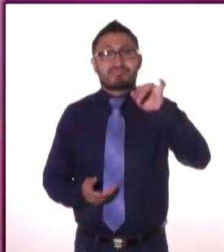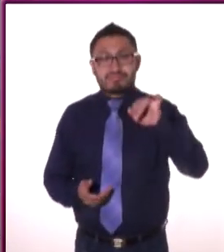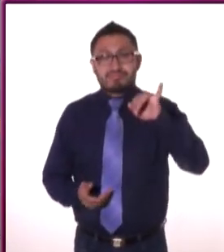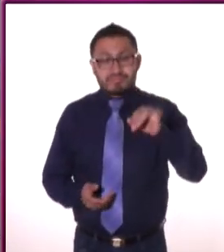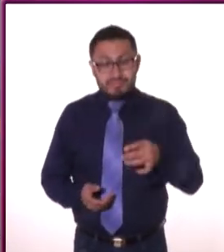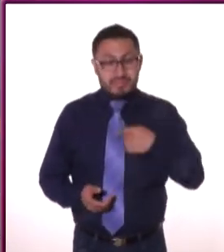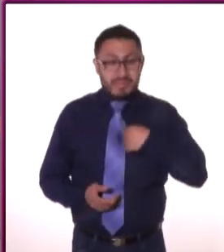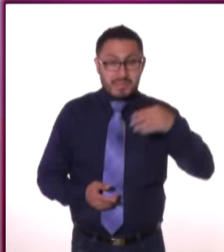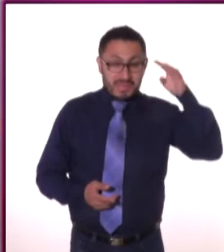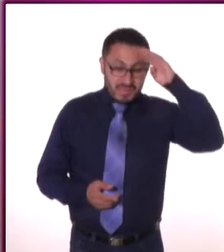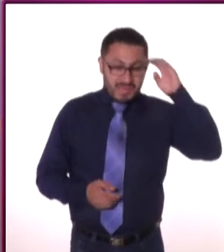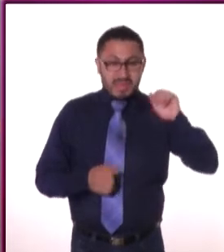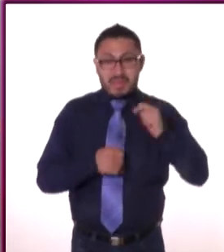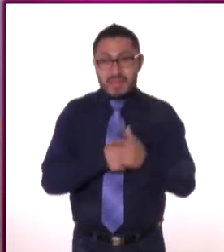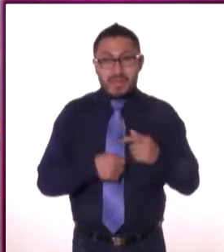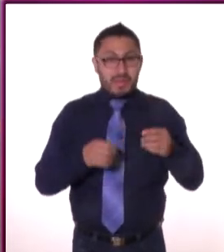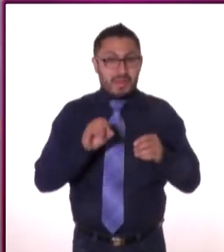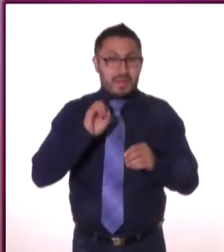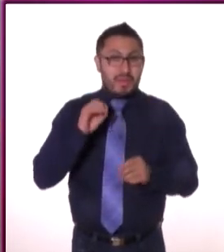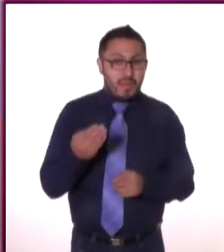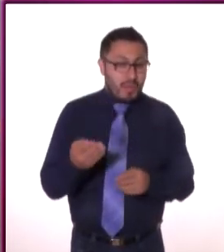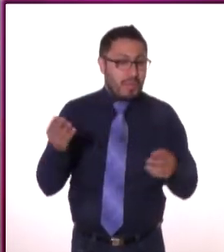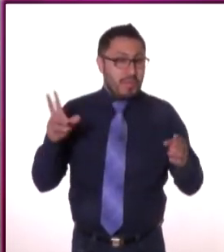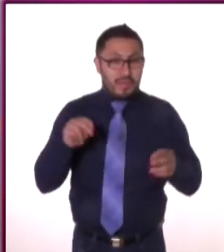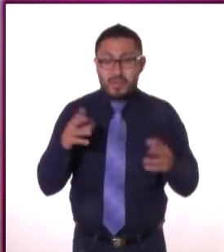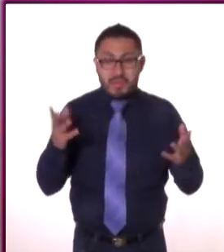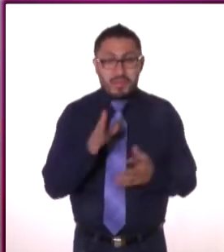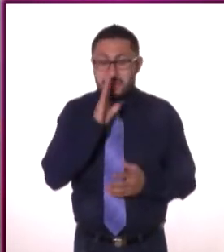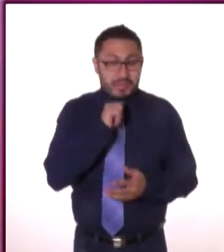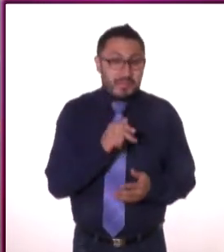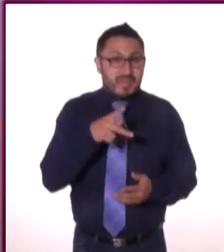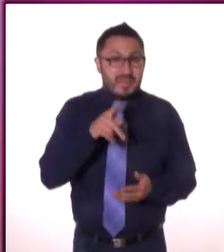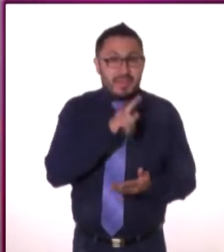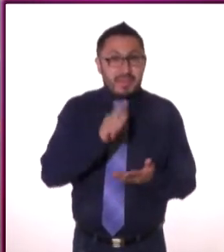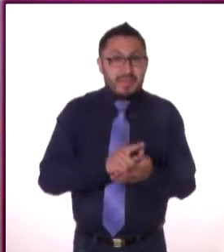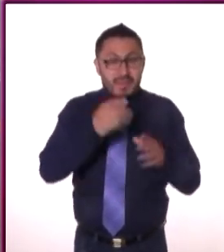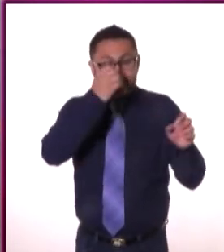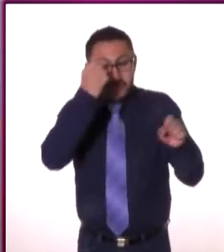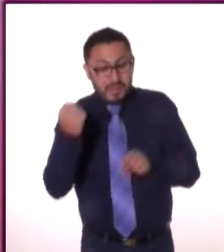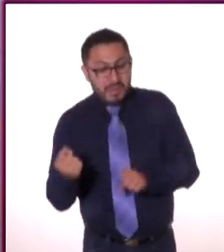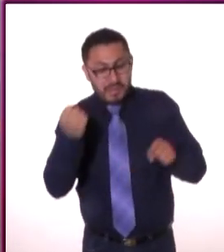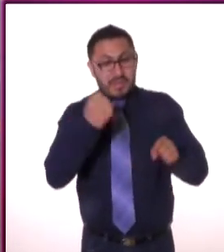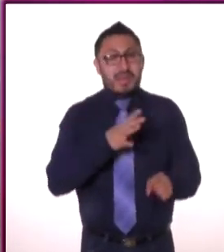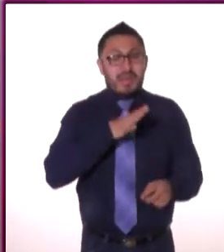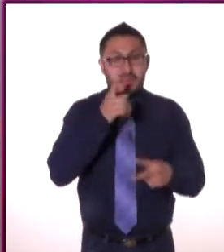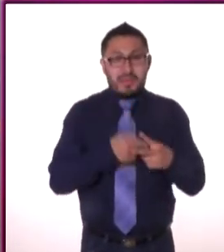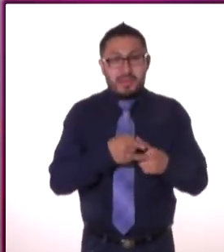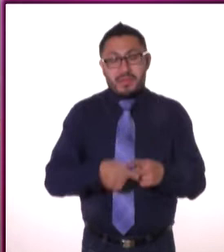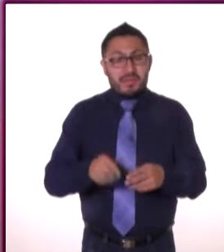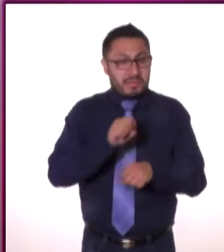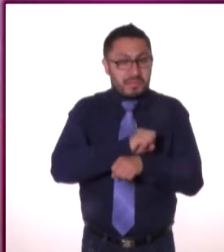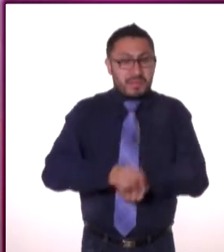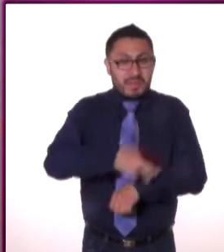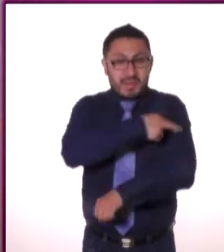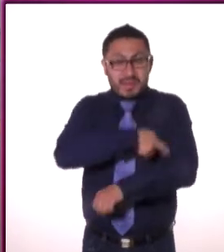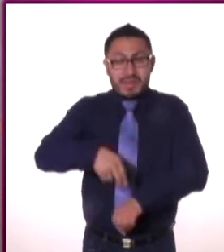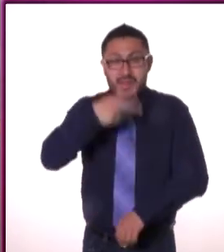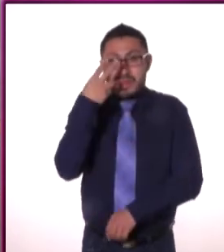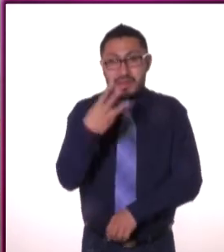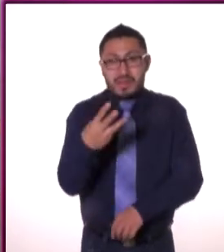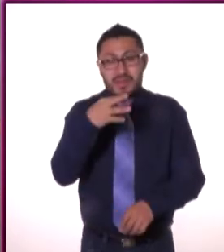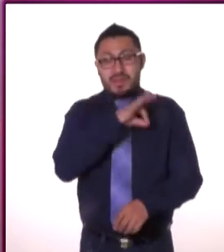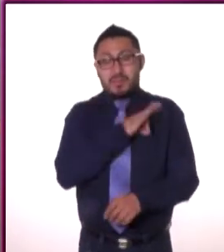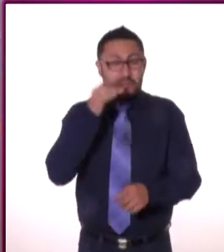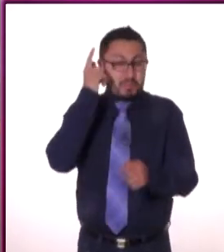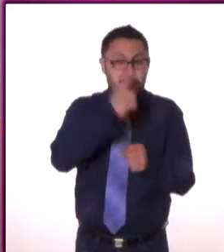Sí, digo, es algo que no se puede llevar a cabo de manera práctica, pero pues la ley de la palanca son matemáticas muy simples, es la regla de